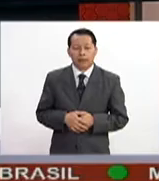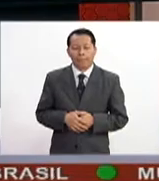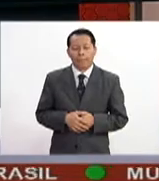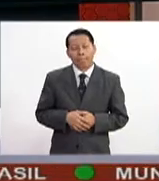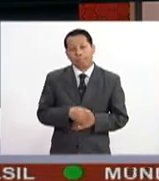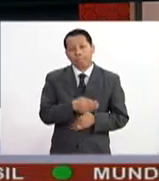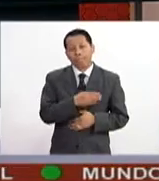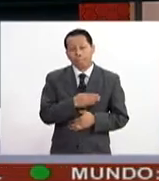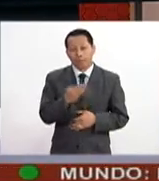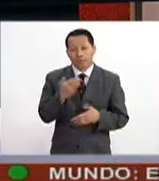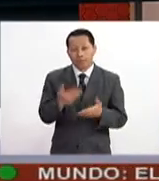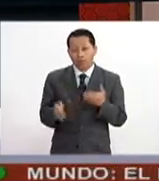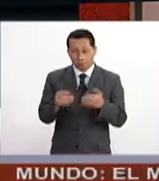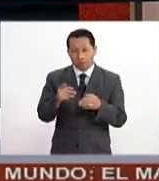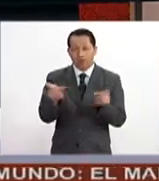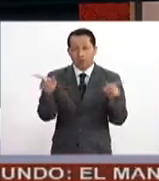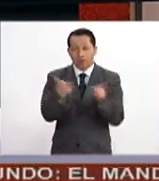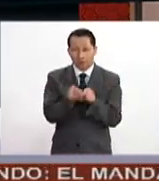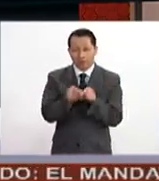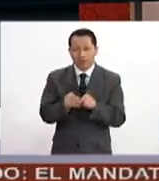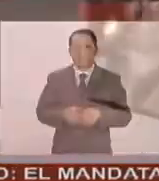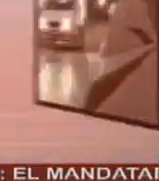Bueno, vamos ahora a nuestro resumen.